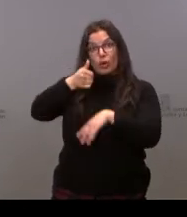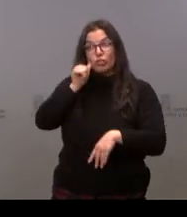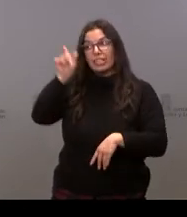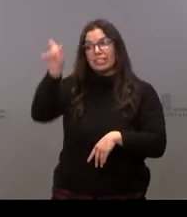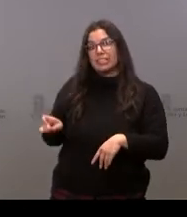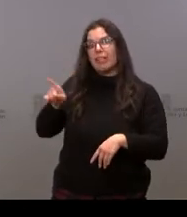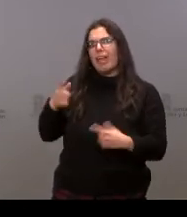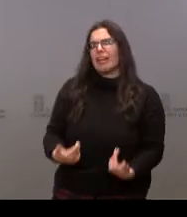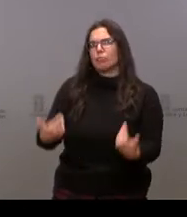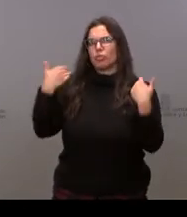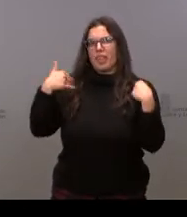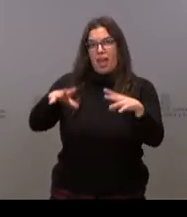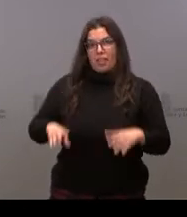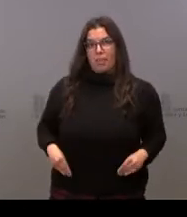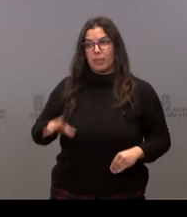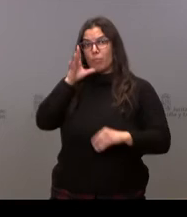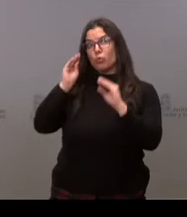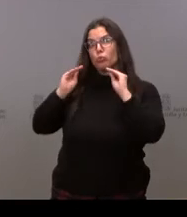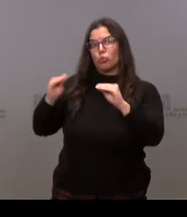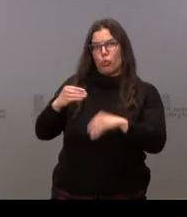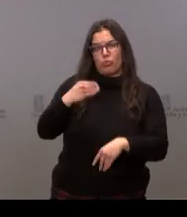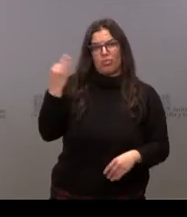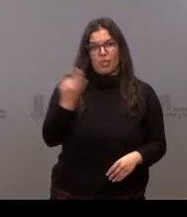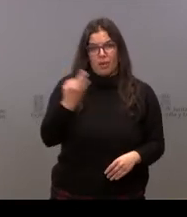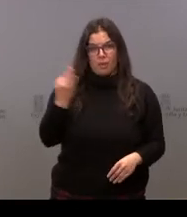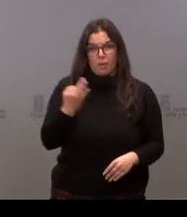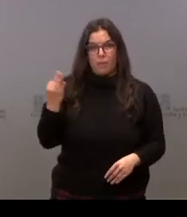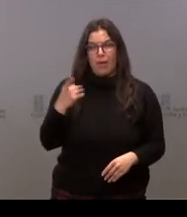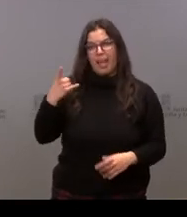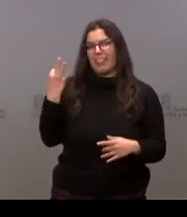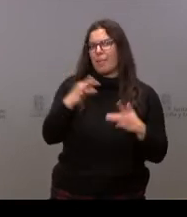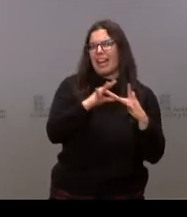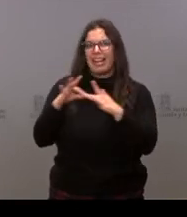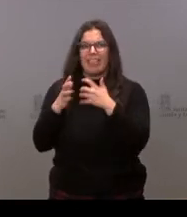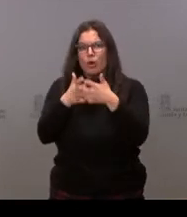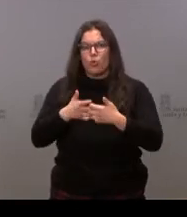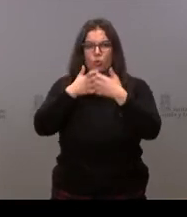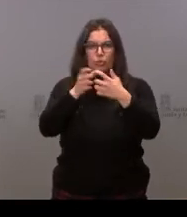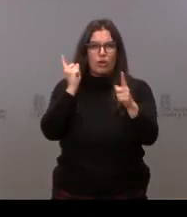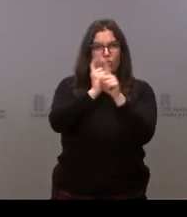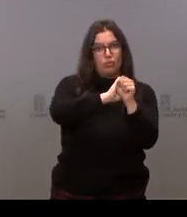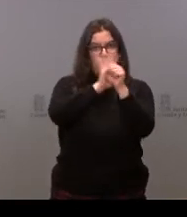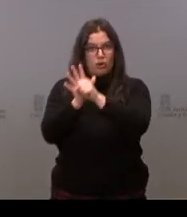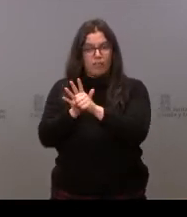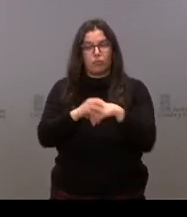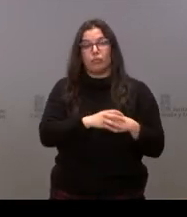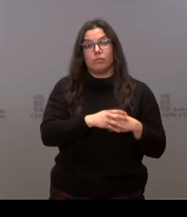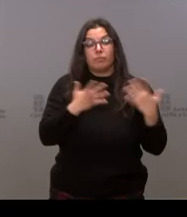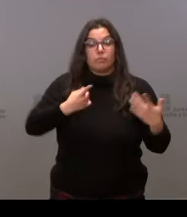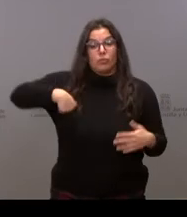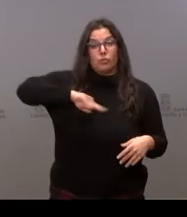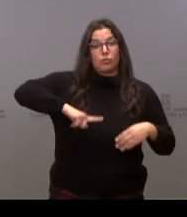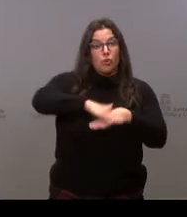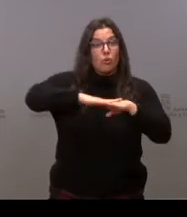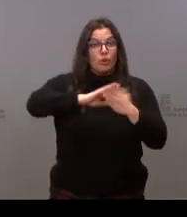gobierno de españa lidere de una vez por todas la lucha contra la pandemia y desde luego el gobierno de castilla y